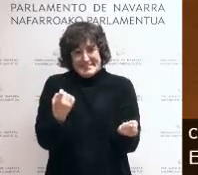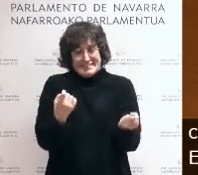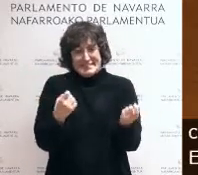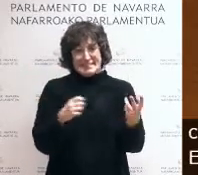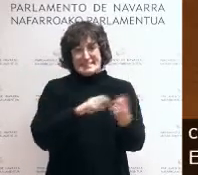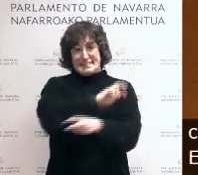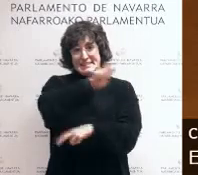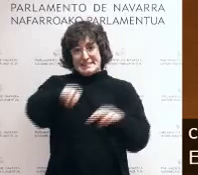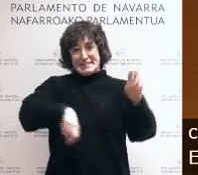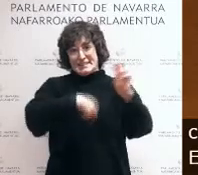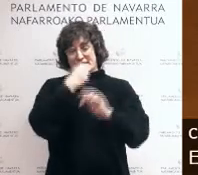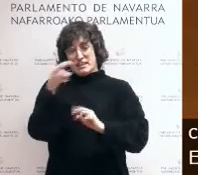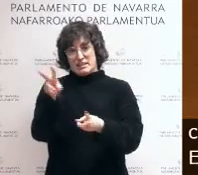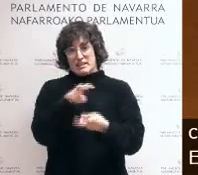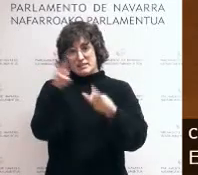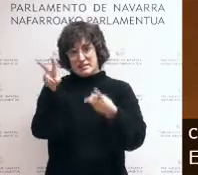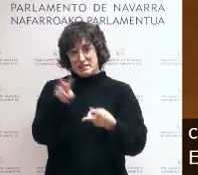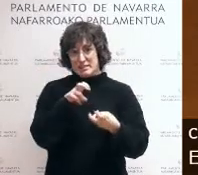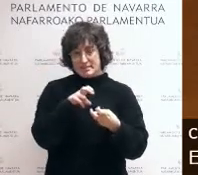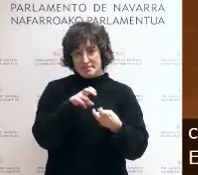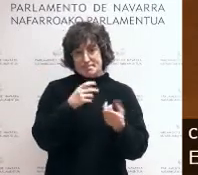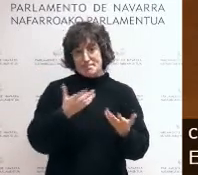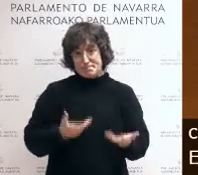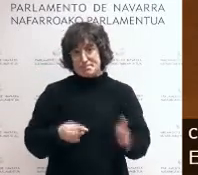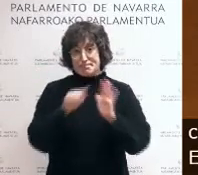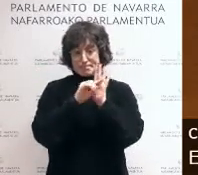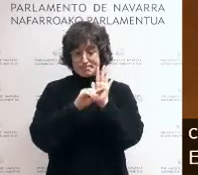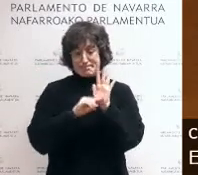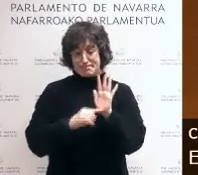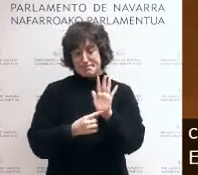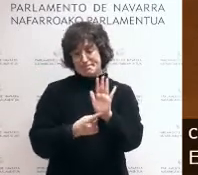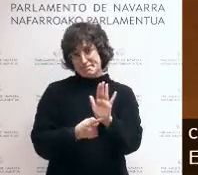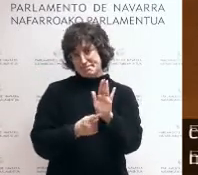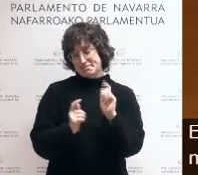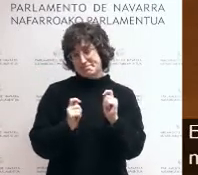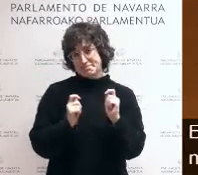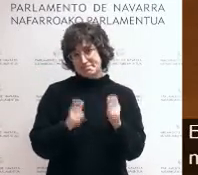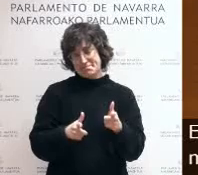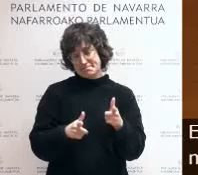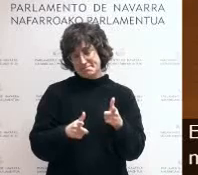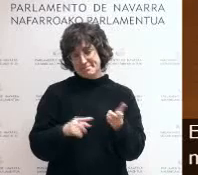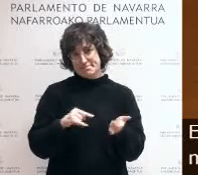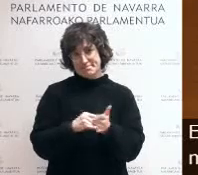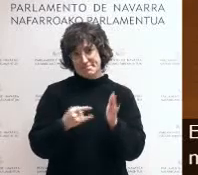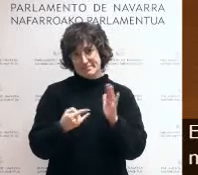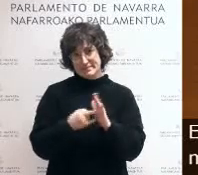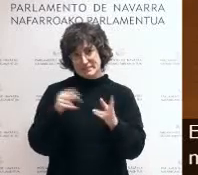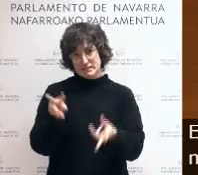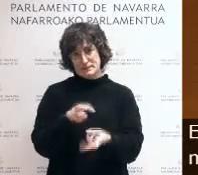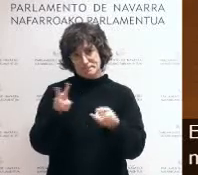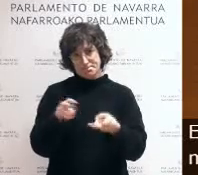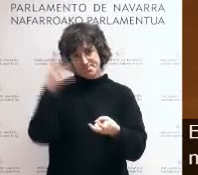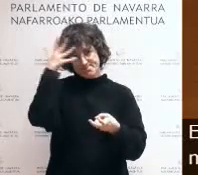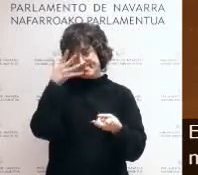Estas medidas consolidan un año más la desnaturalización del sistema impositivo propio de Navarra. La